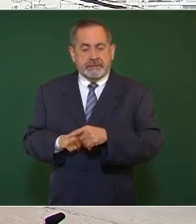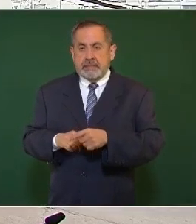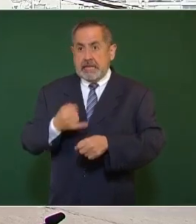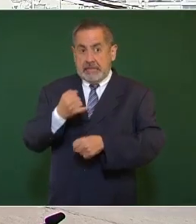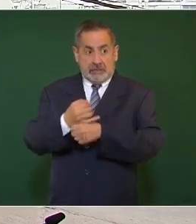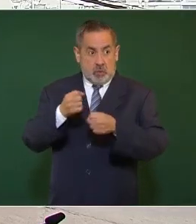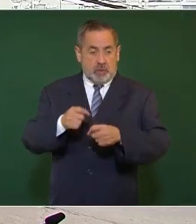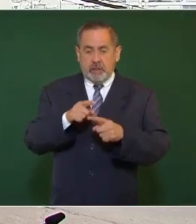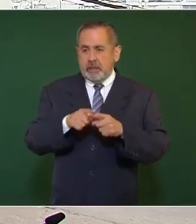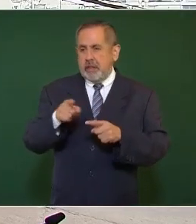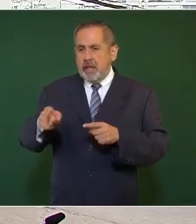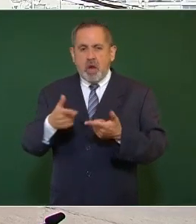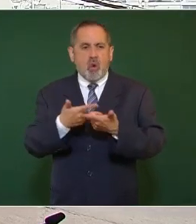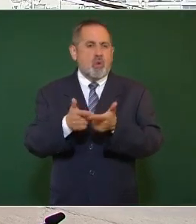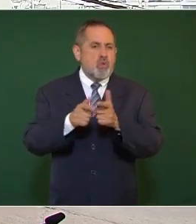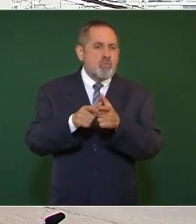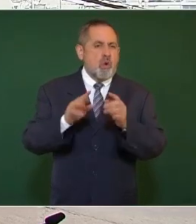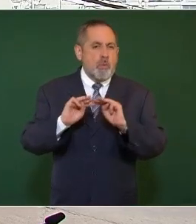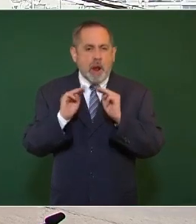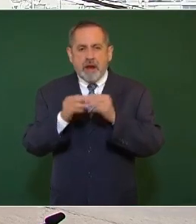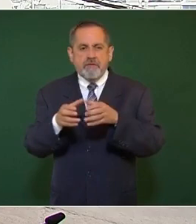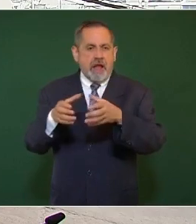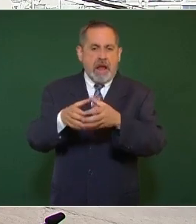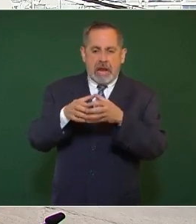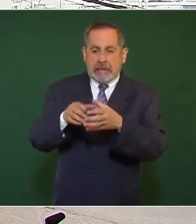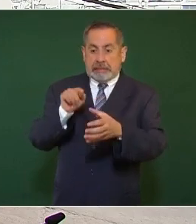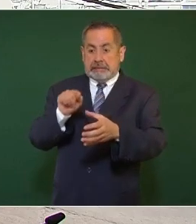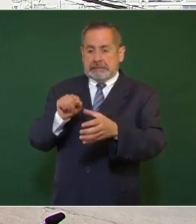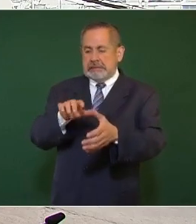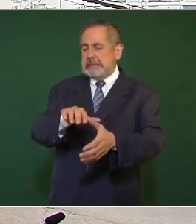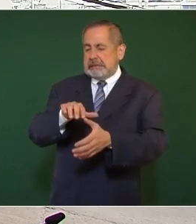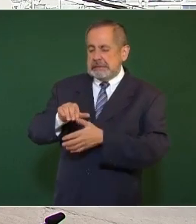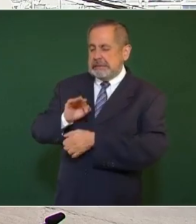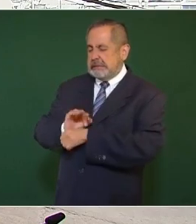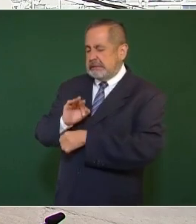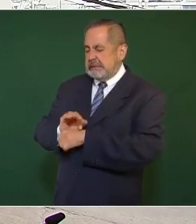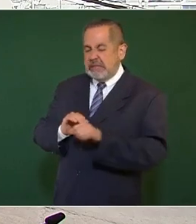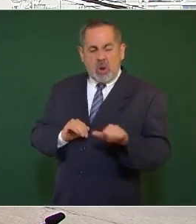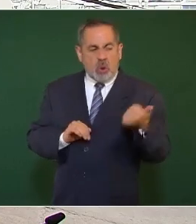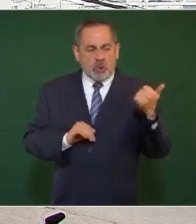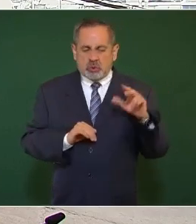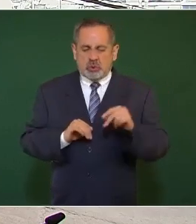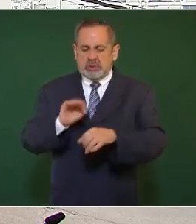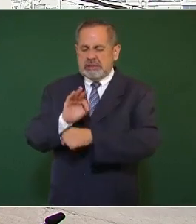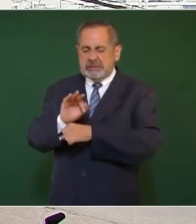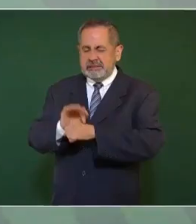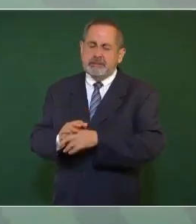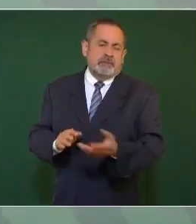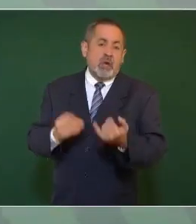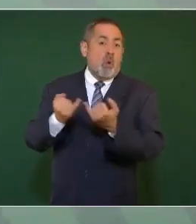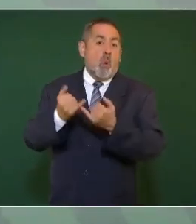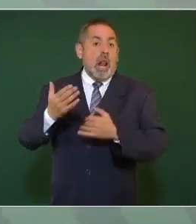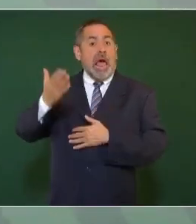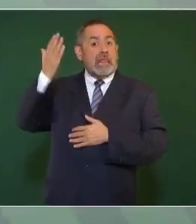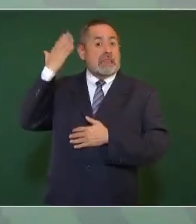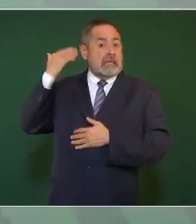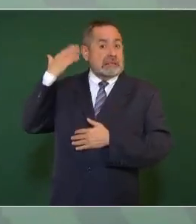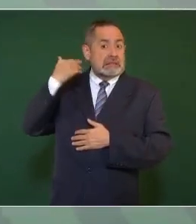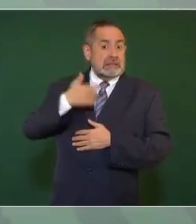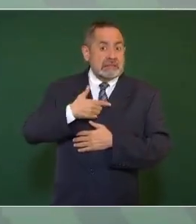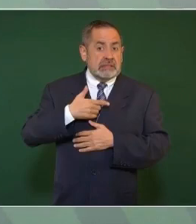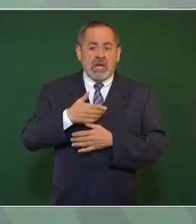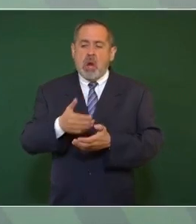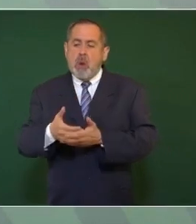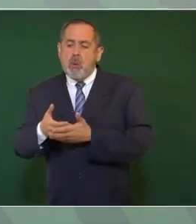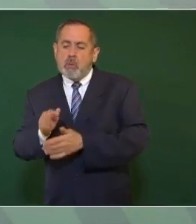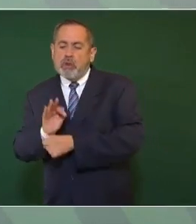inseguridad, a una banda, como era antes, y se castigaba a otra, pues no